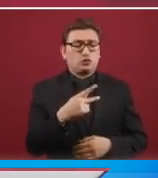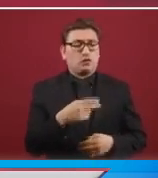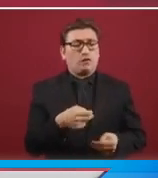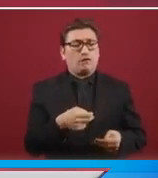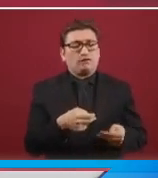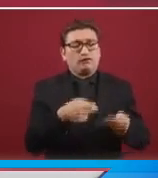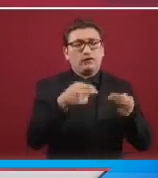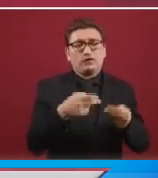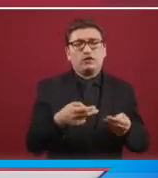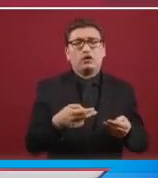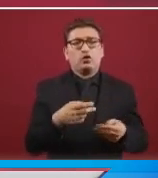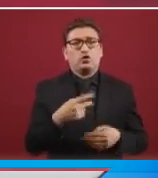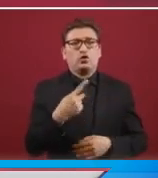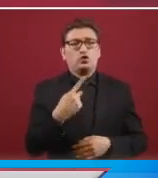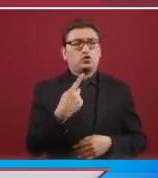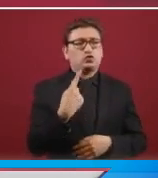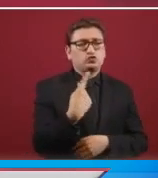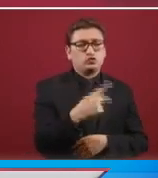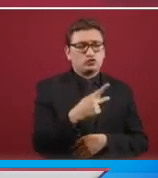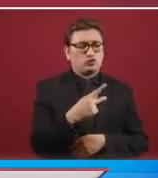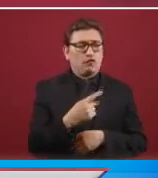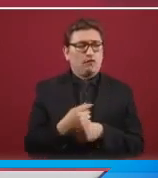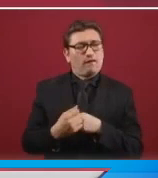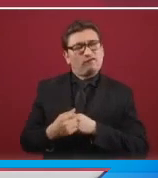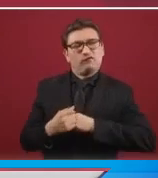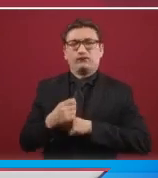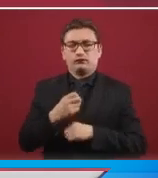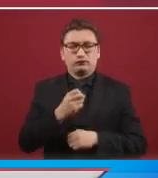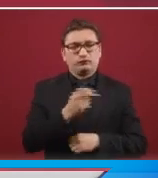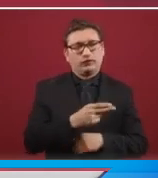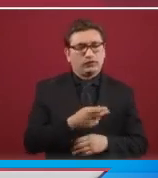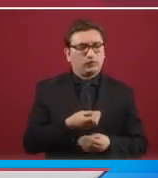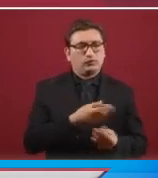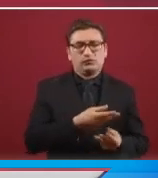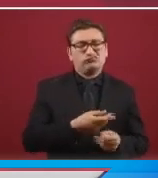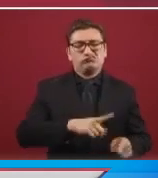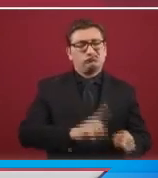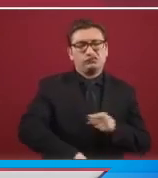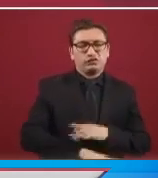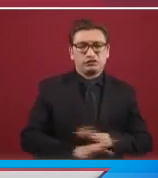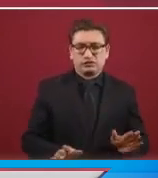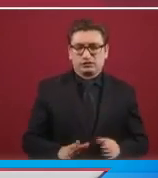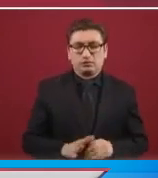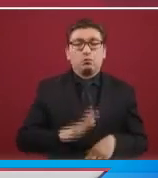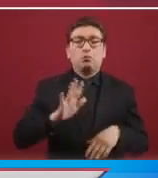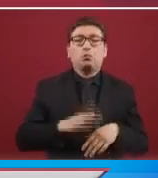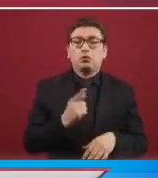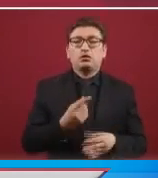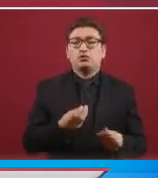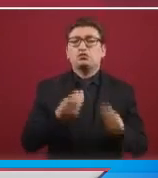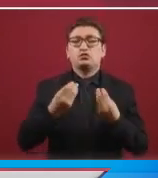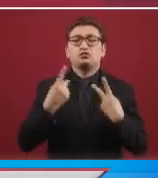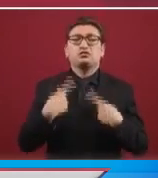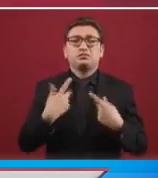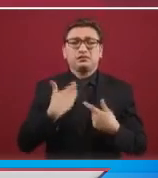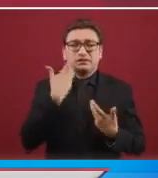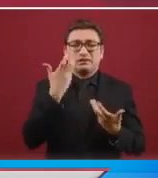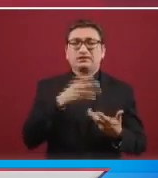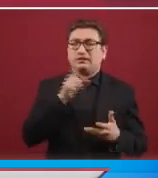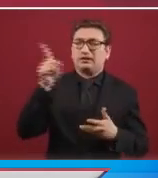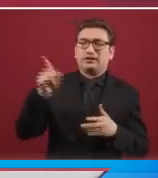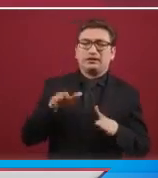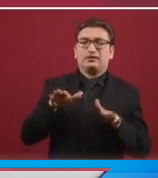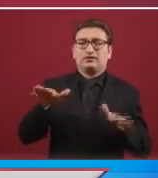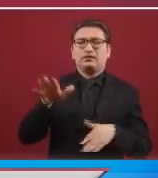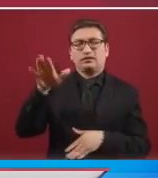caso se recurre a él para dañar y tratar de impedir la realización de una obra pública en beneficio de los mexicanos, que demuestra que estos grupos actúan de